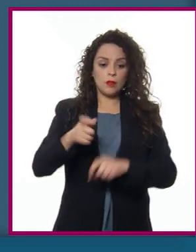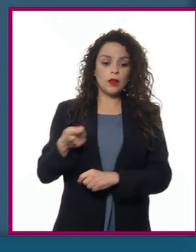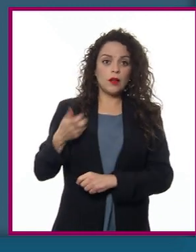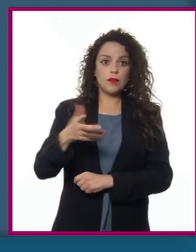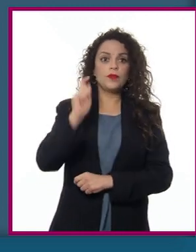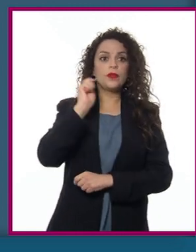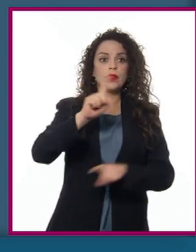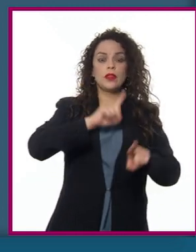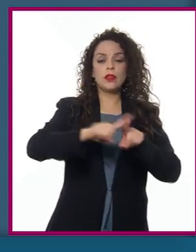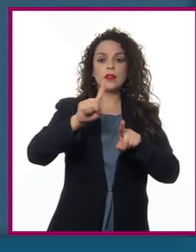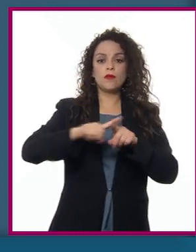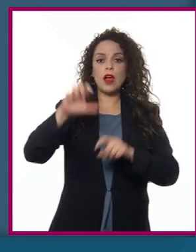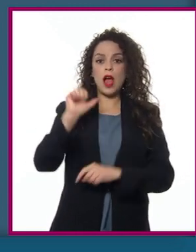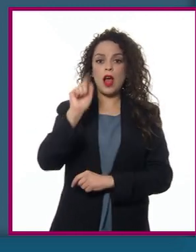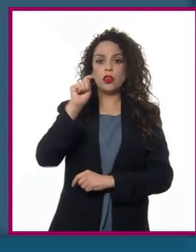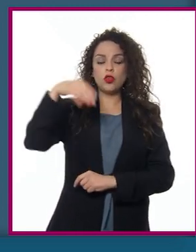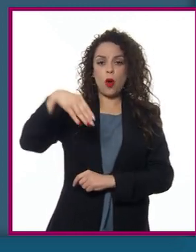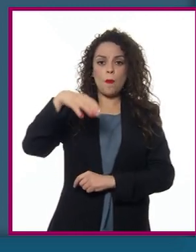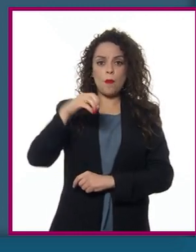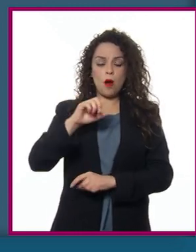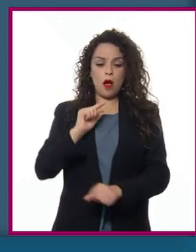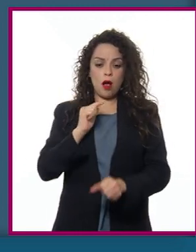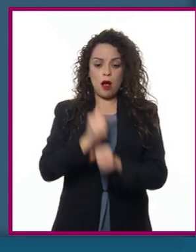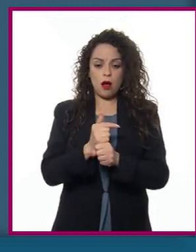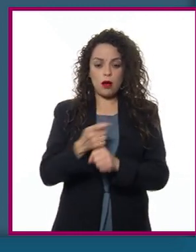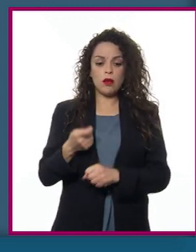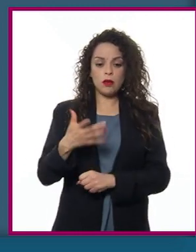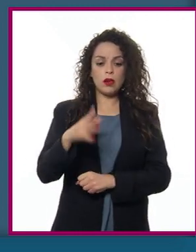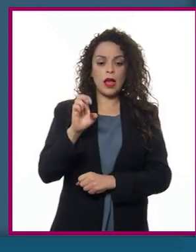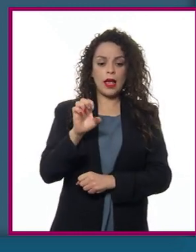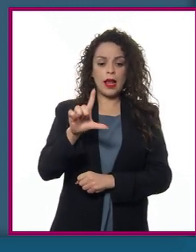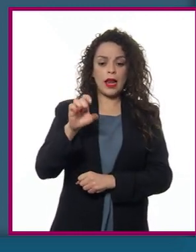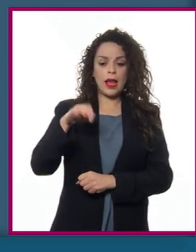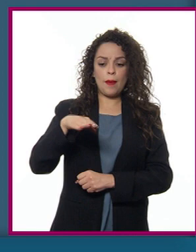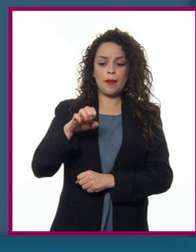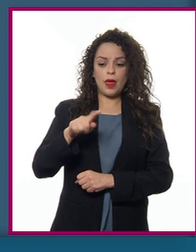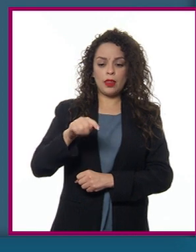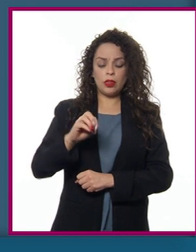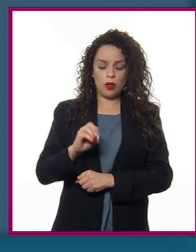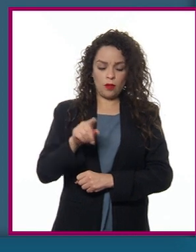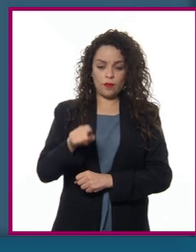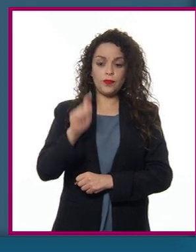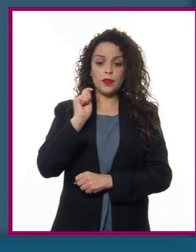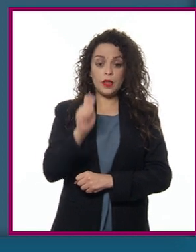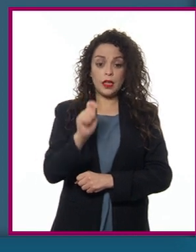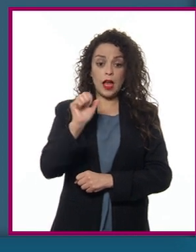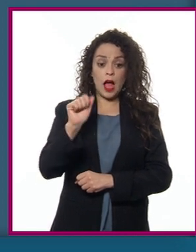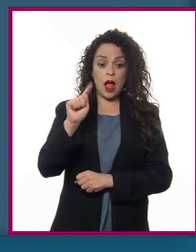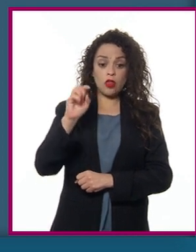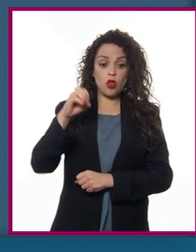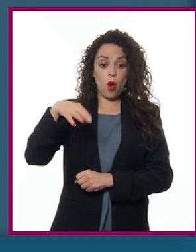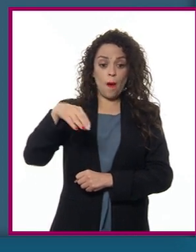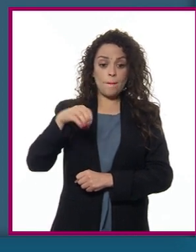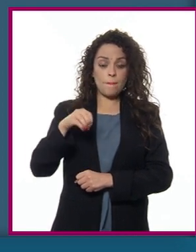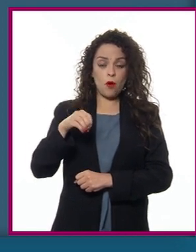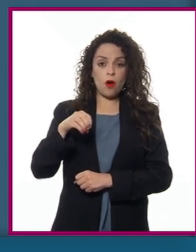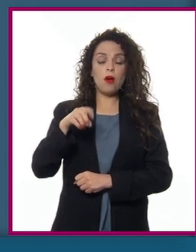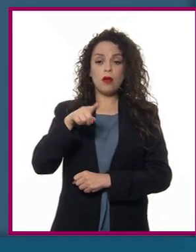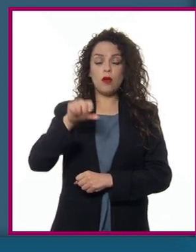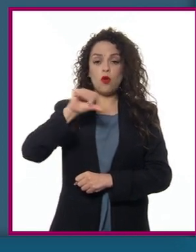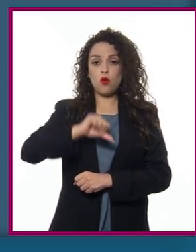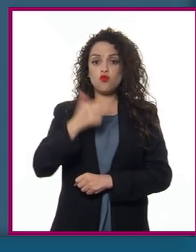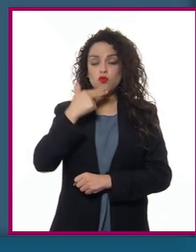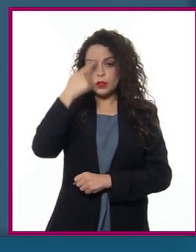capacidad de combinación de un átomo determinado elemento, según los modelos atómicos que se emplean hoy en día para explicar